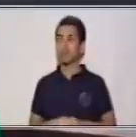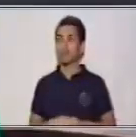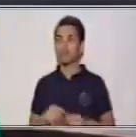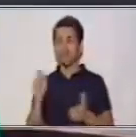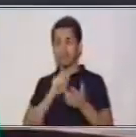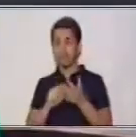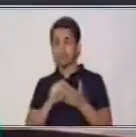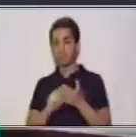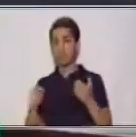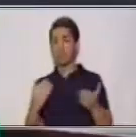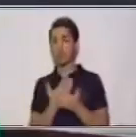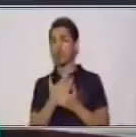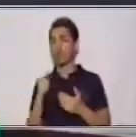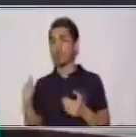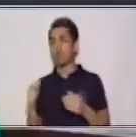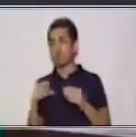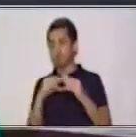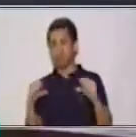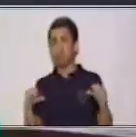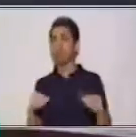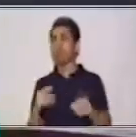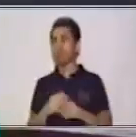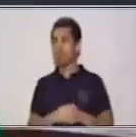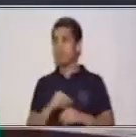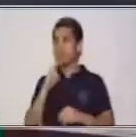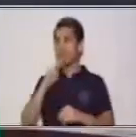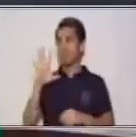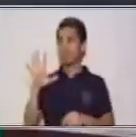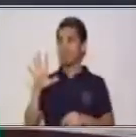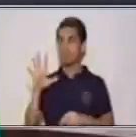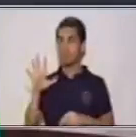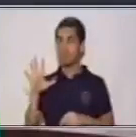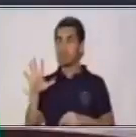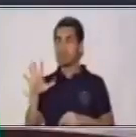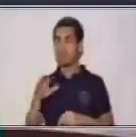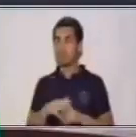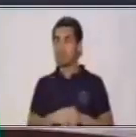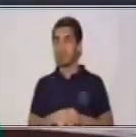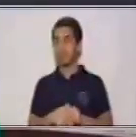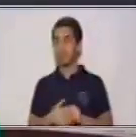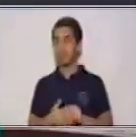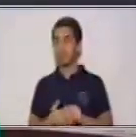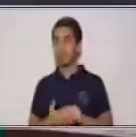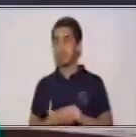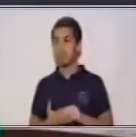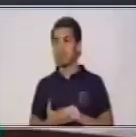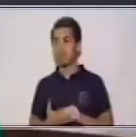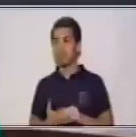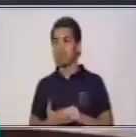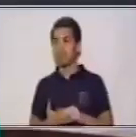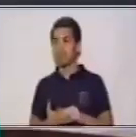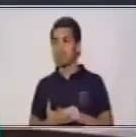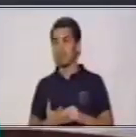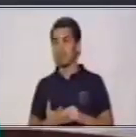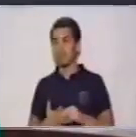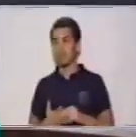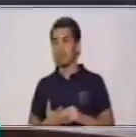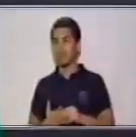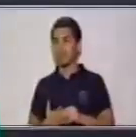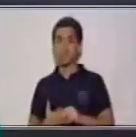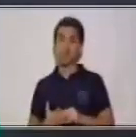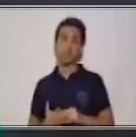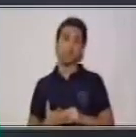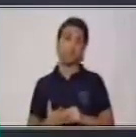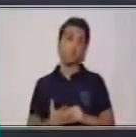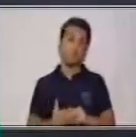escribir el equivalente que es 25 cuartos. Este 1 también se puede